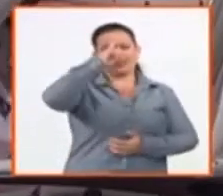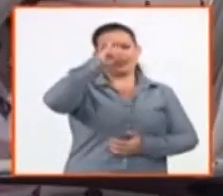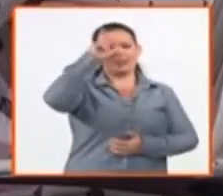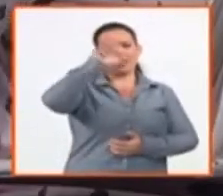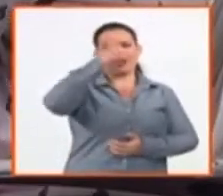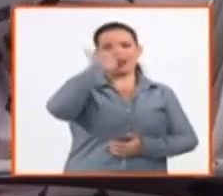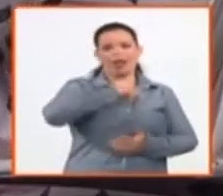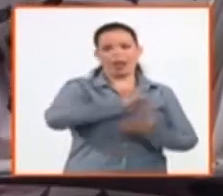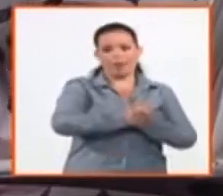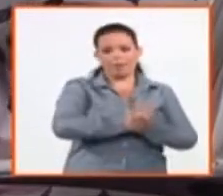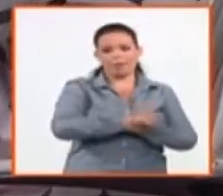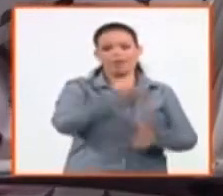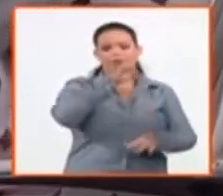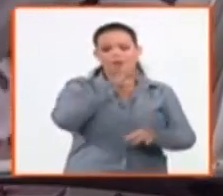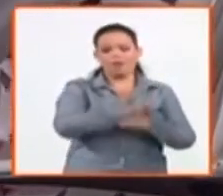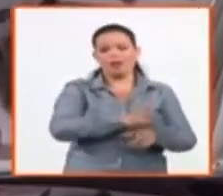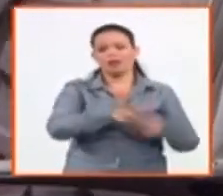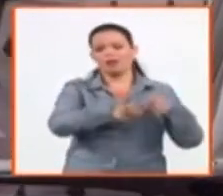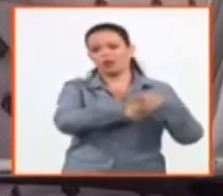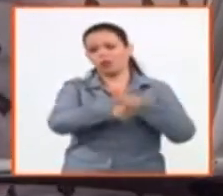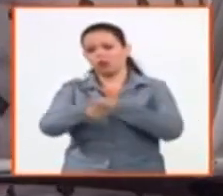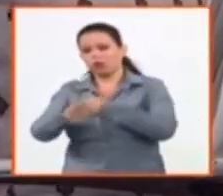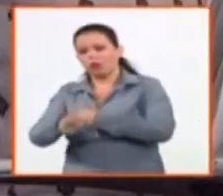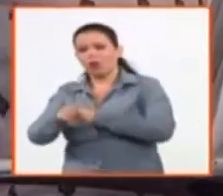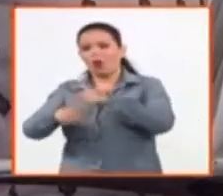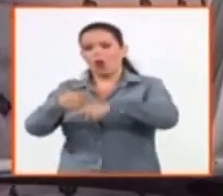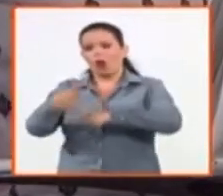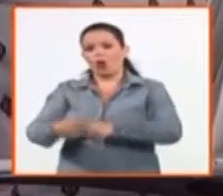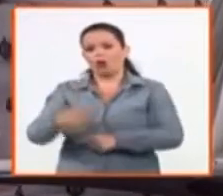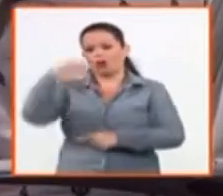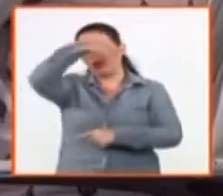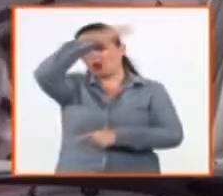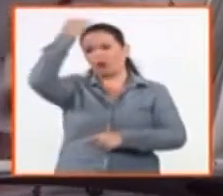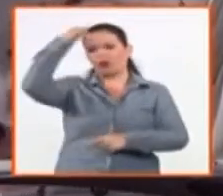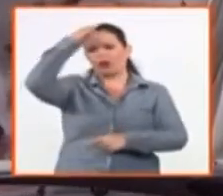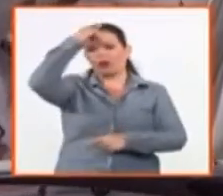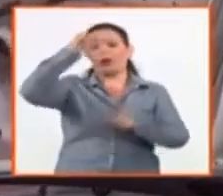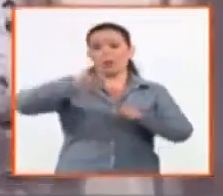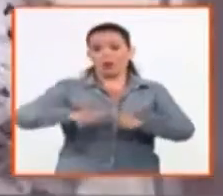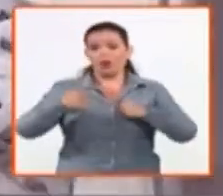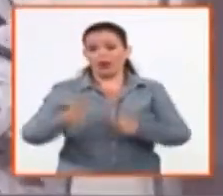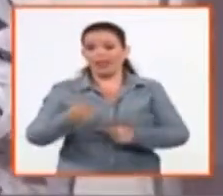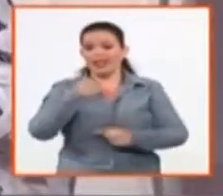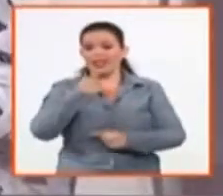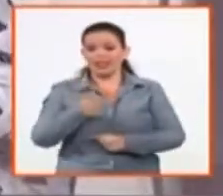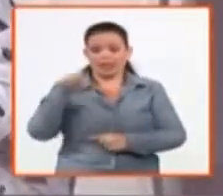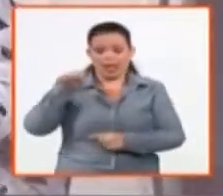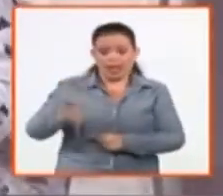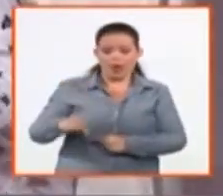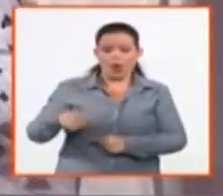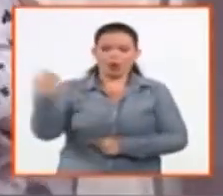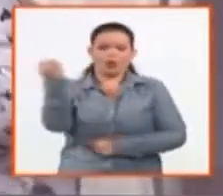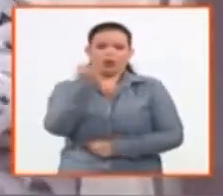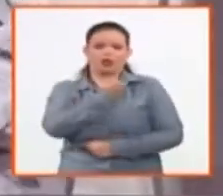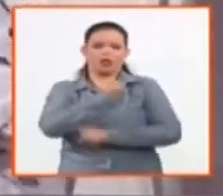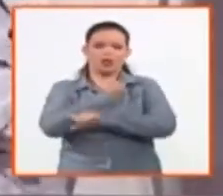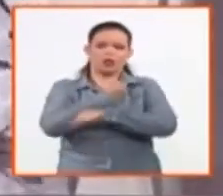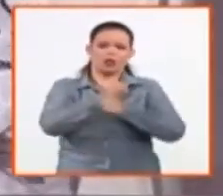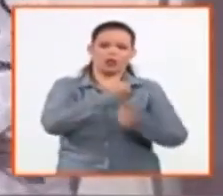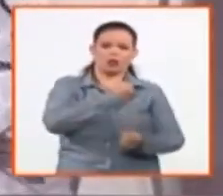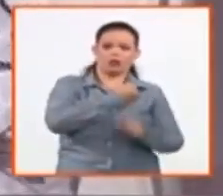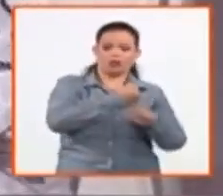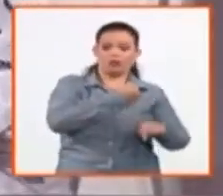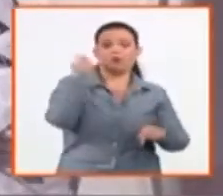estabilidad, porque un desafío ellos, para los talibanes. Ellos consideran que los han traicionado, pero además el hecho de que los propios talibanes hayan llegado al poder, dice, bueno, nosotros